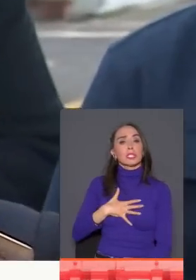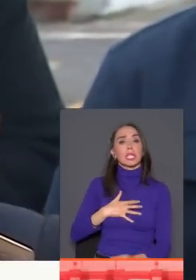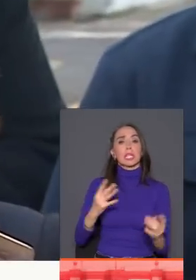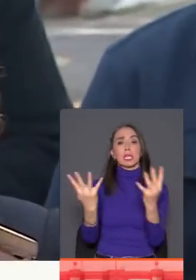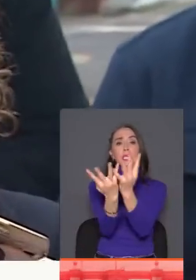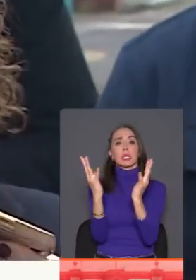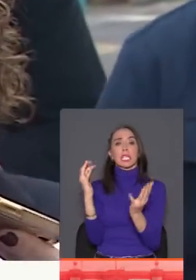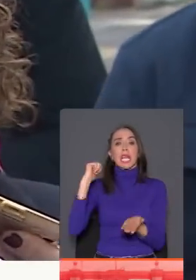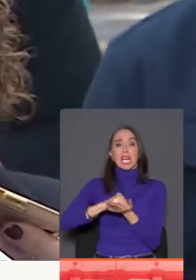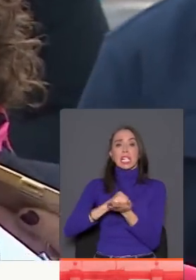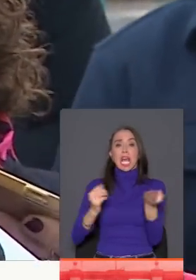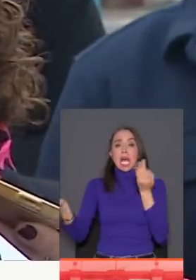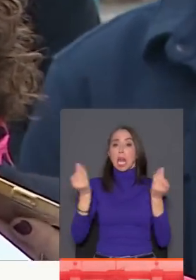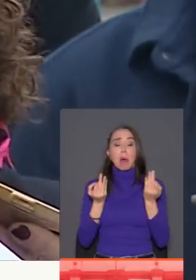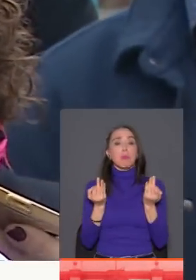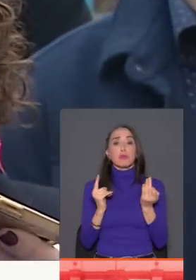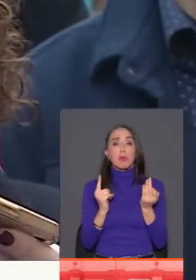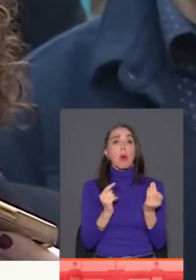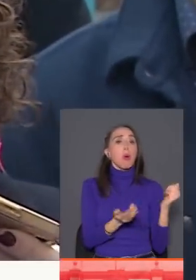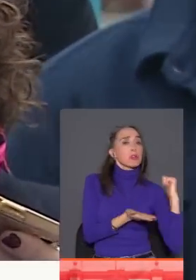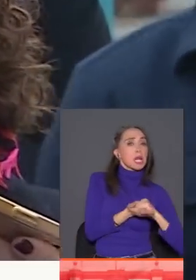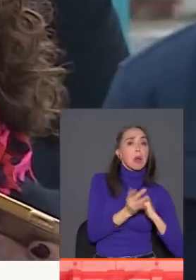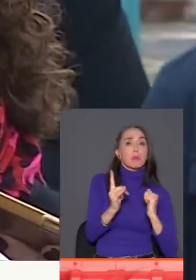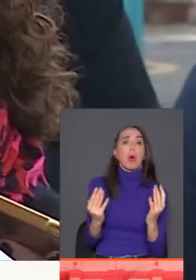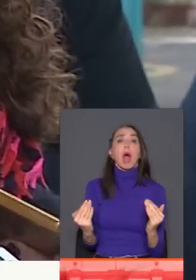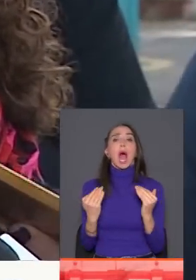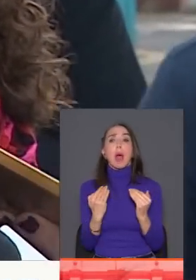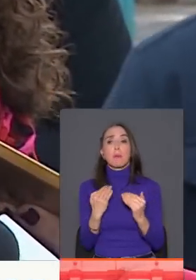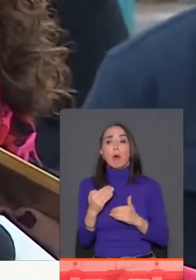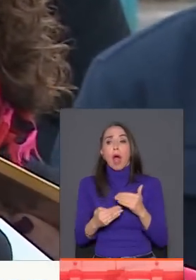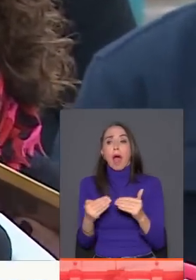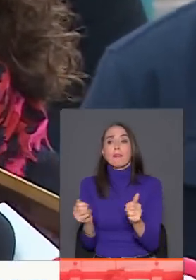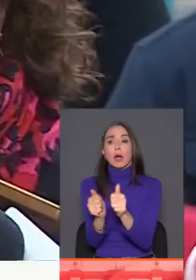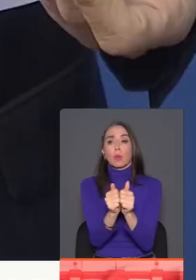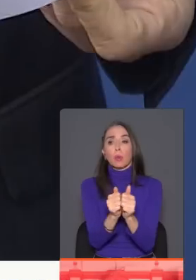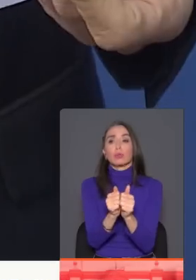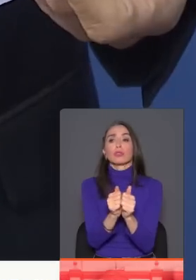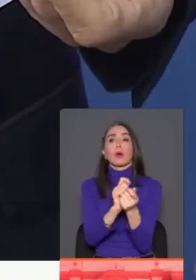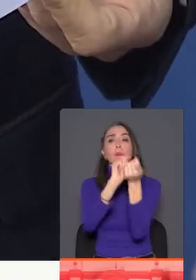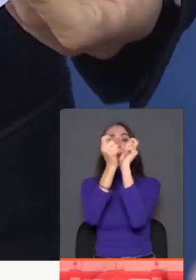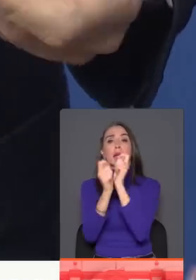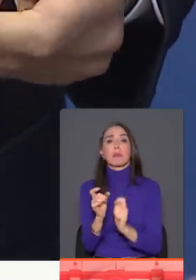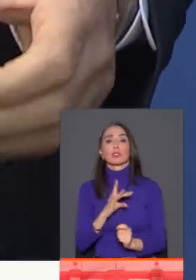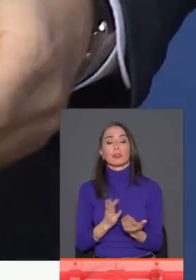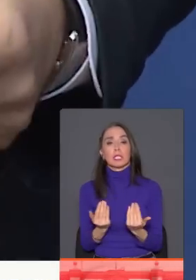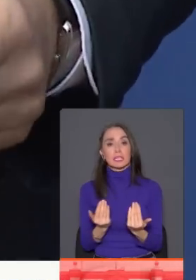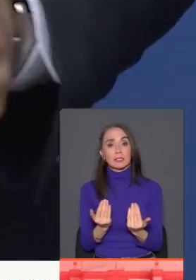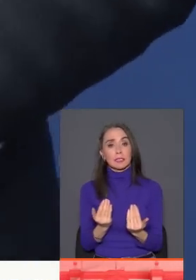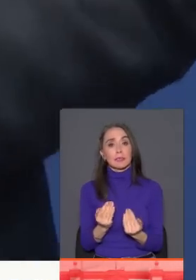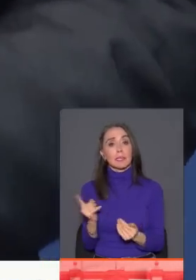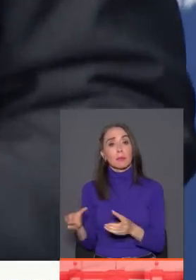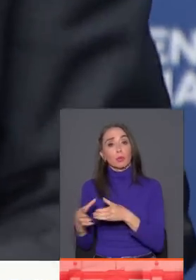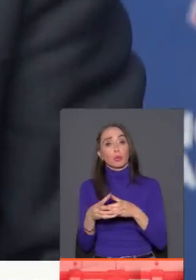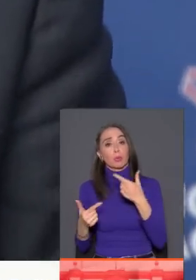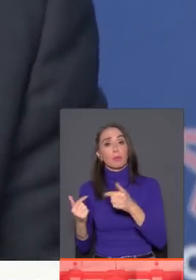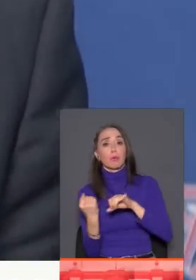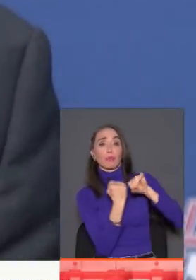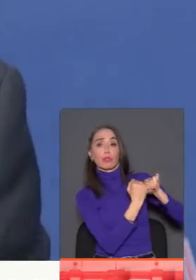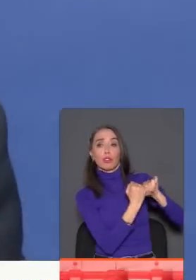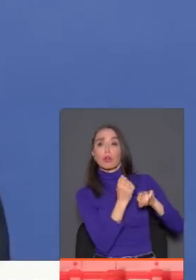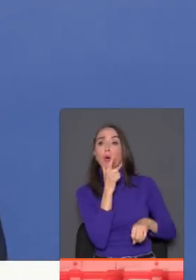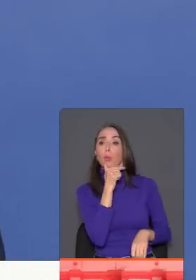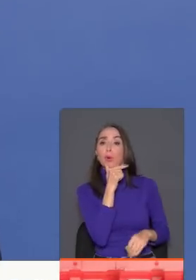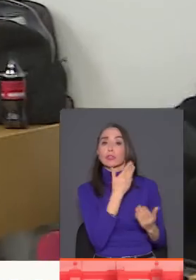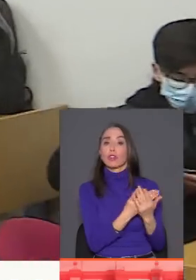más bien en respaldo y ánimo de avanzar en conjunto para los cambios tiene que ser en paralelo desde la oposición salían a cuestionar la